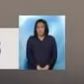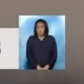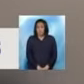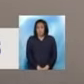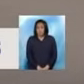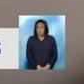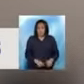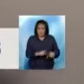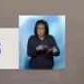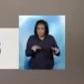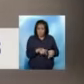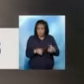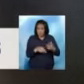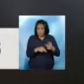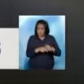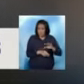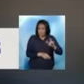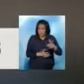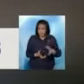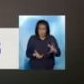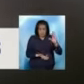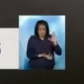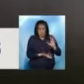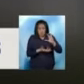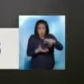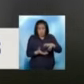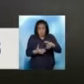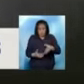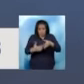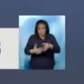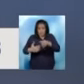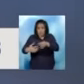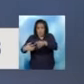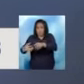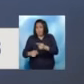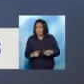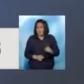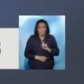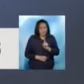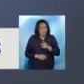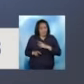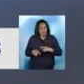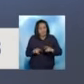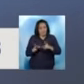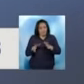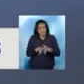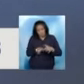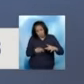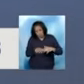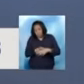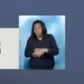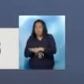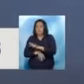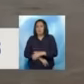En la urbanización El Chipe se colocaron sacos de arena a manera de muros de contención, pero el río no deja de filtrarse.